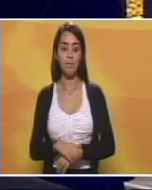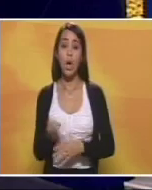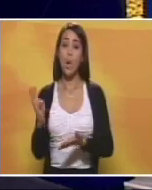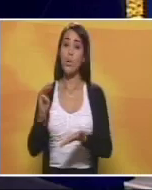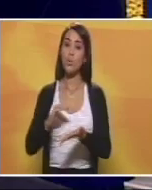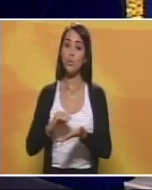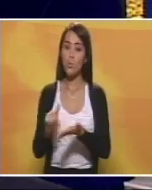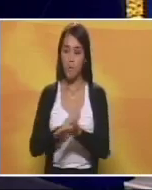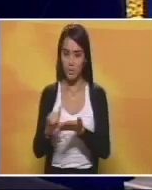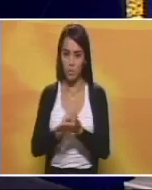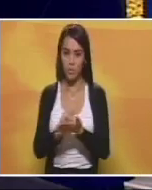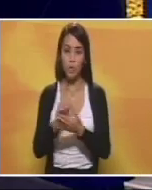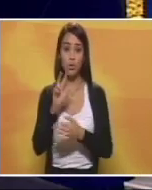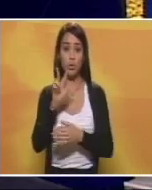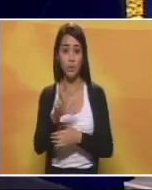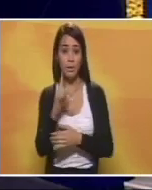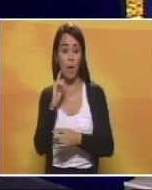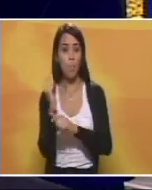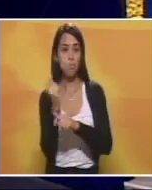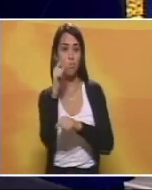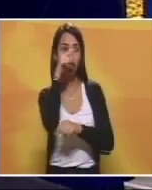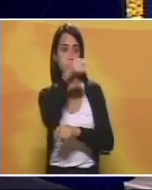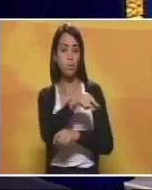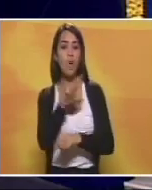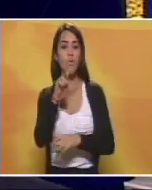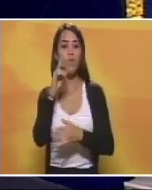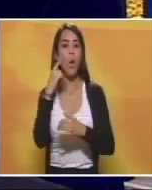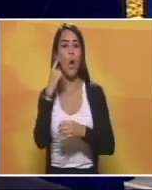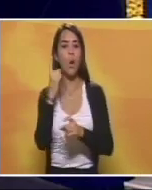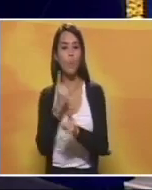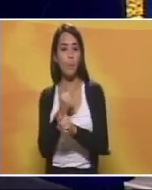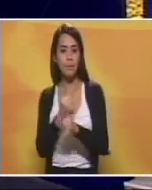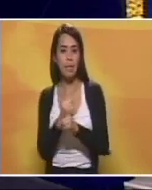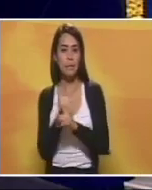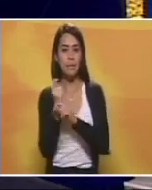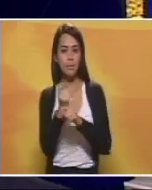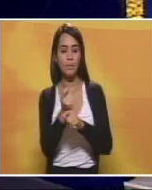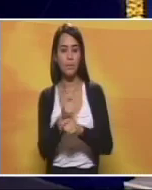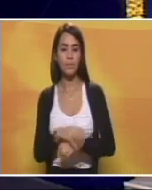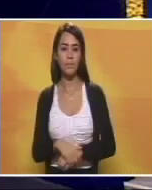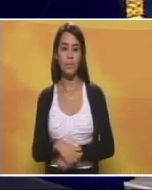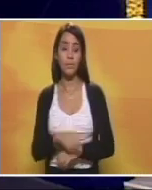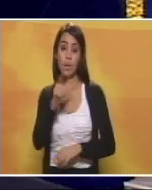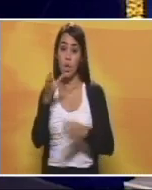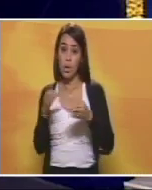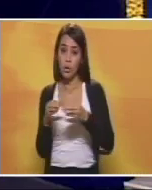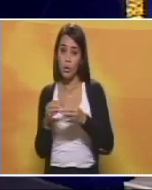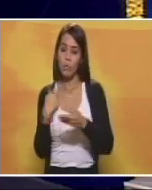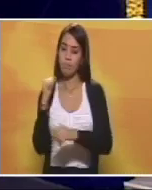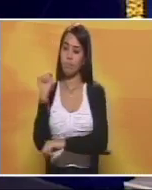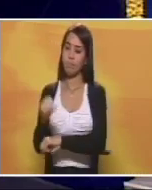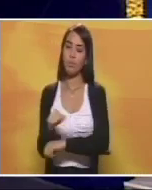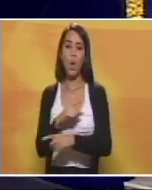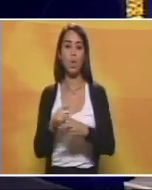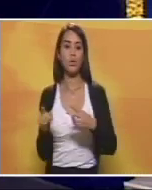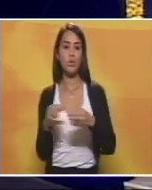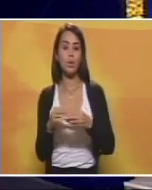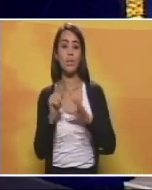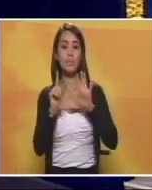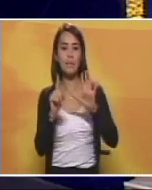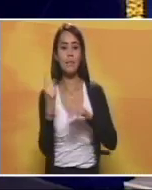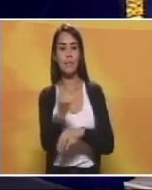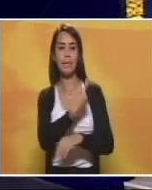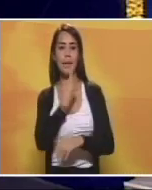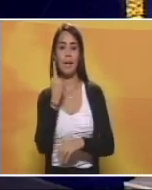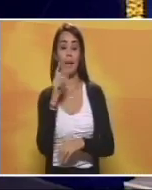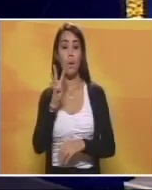anoche despachó su tercer cuadrangular en los últimos dos compromisos aunque los neoyorquinos cayeron ante los rangers de texas seis carreras